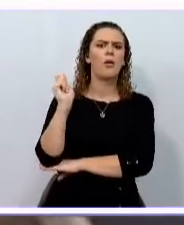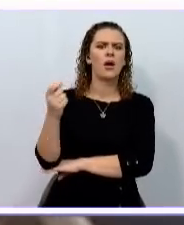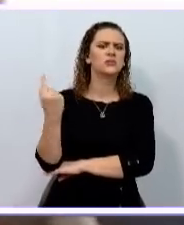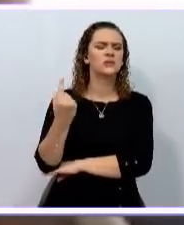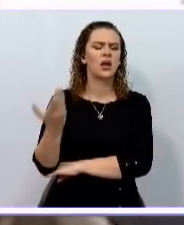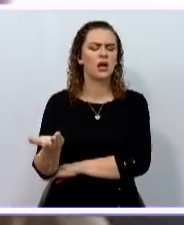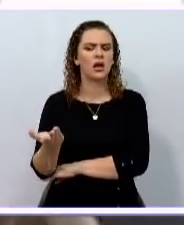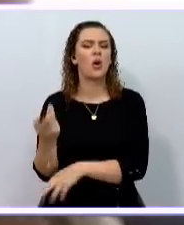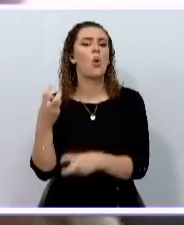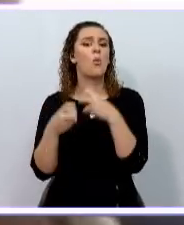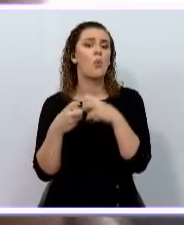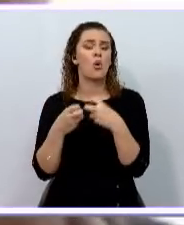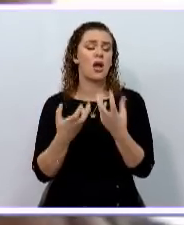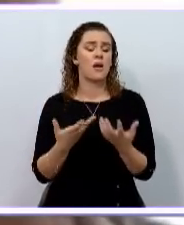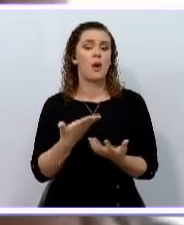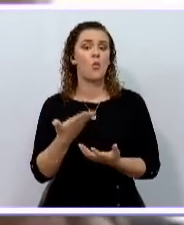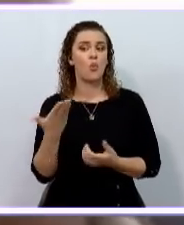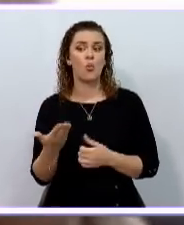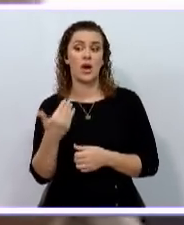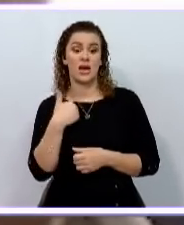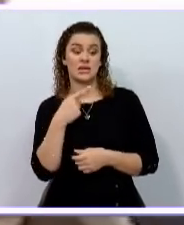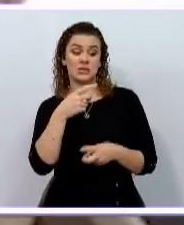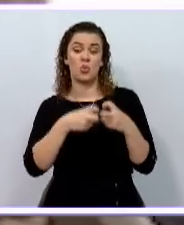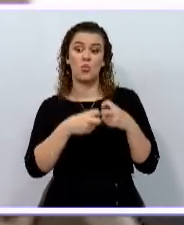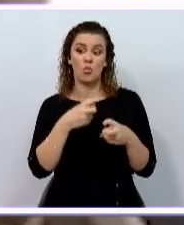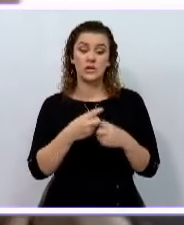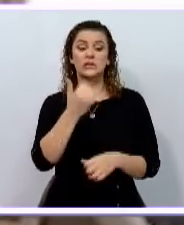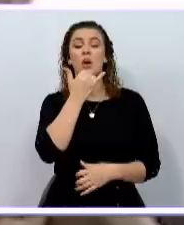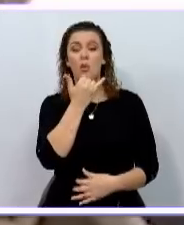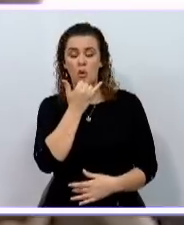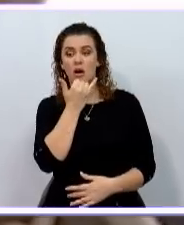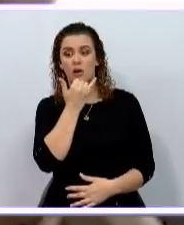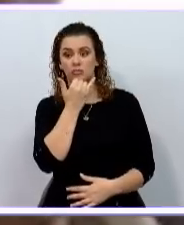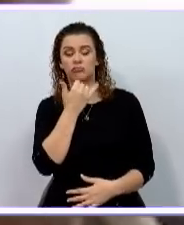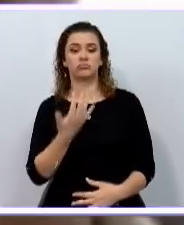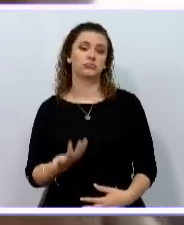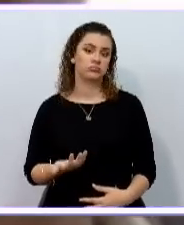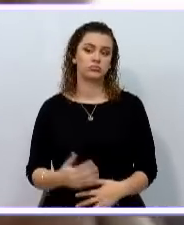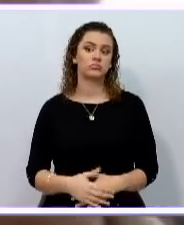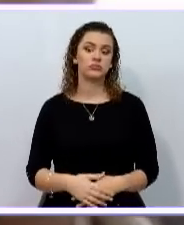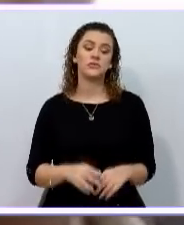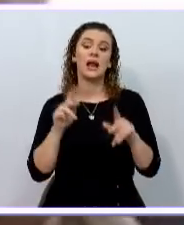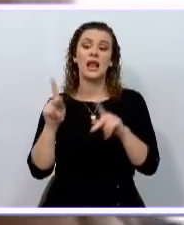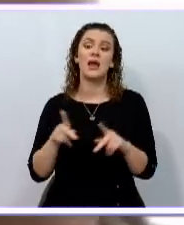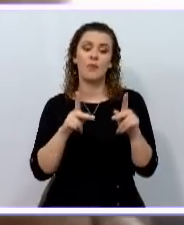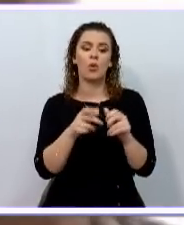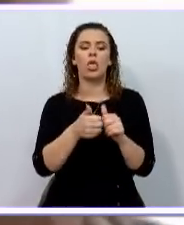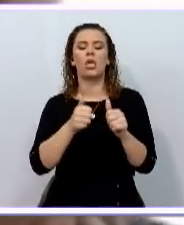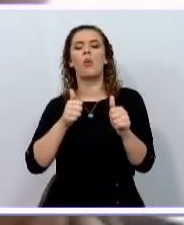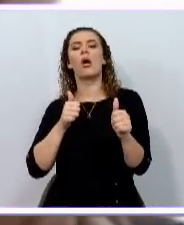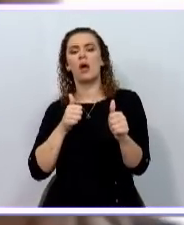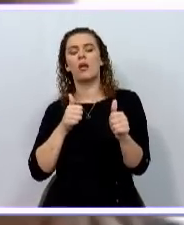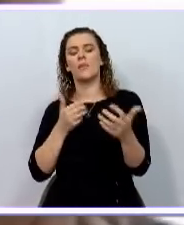el problema es que cuando uno ha tenido esos problemas y se equivoca la gente se devuelve